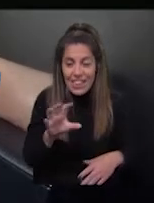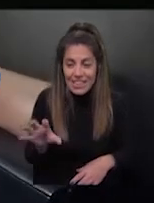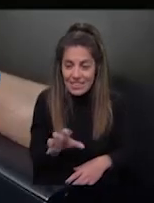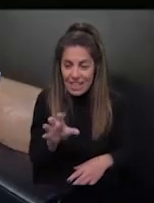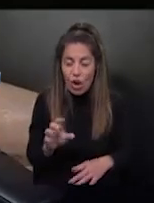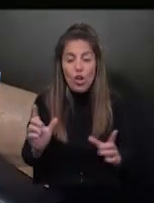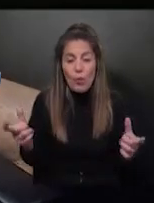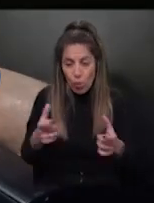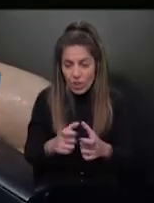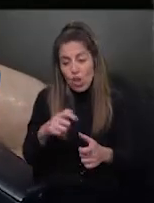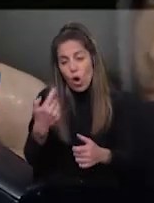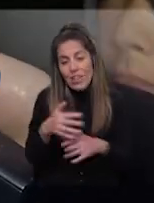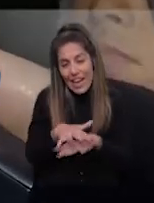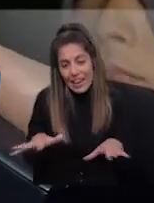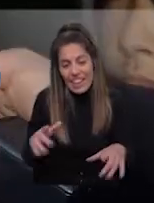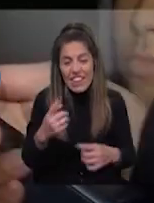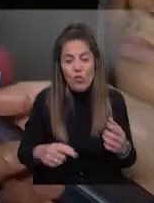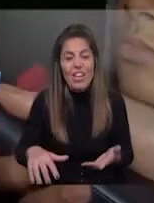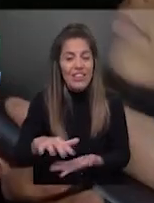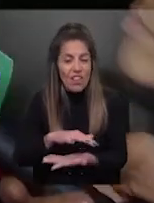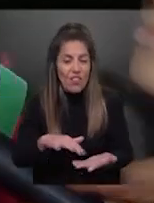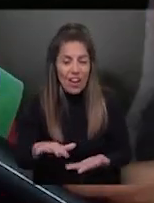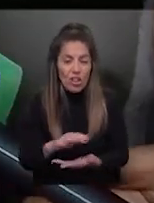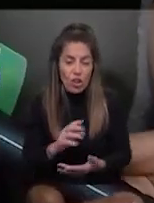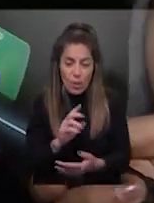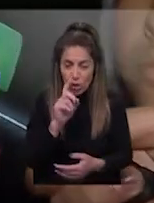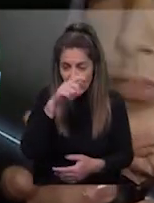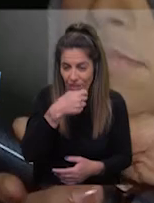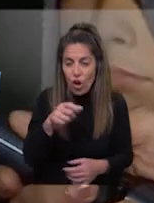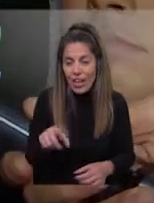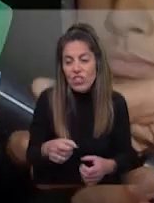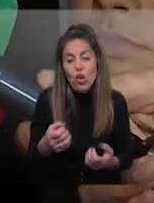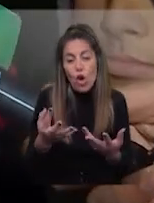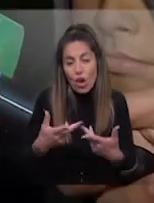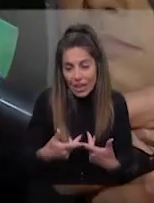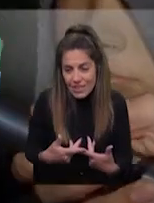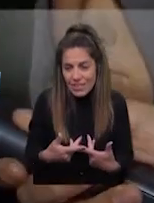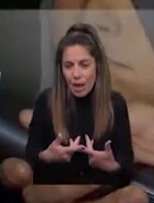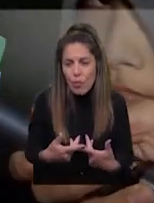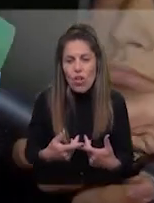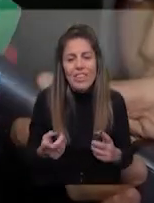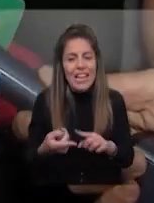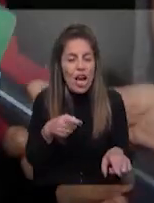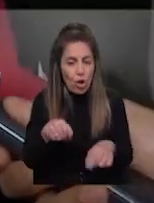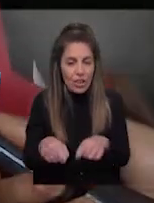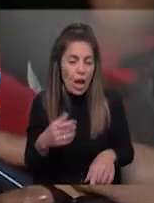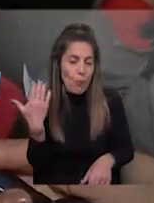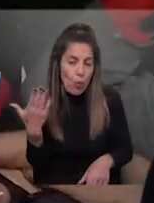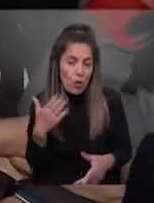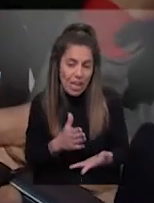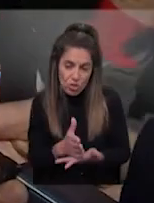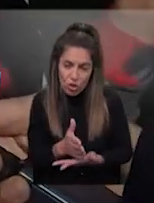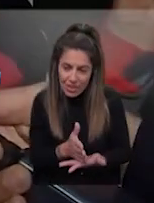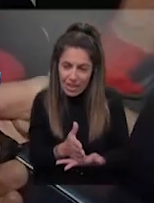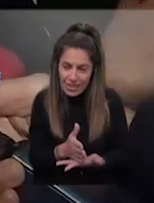hemos juntado a otras redes de varios barrios de Montevideo, y eso nos organizamos desde la Coordinadora Popular y Solidaria, que